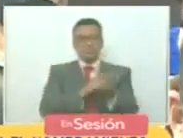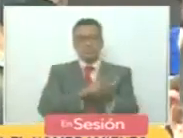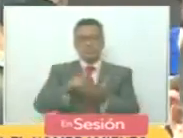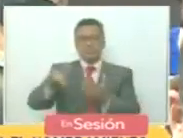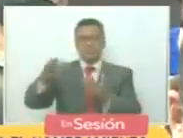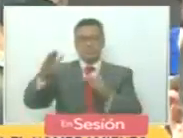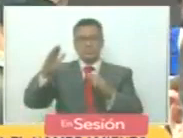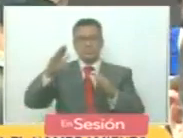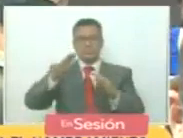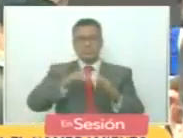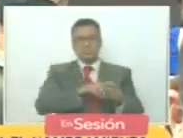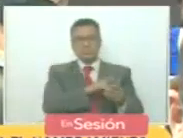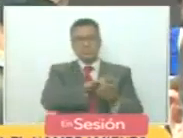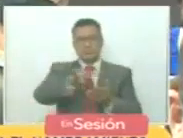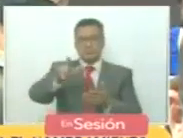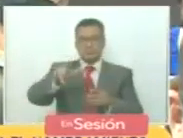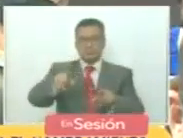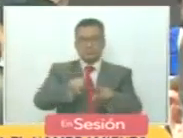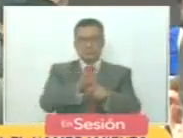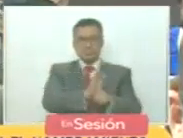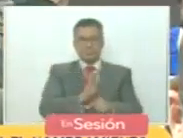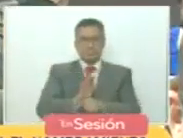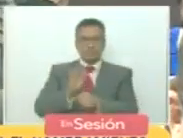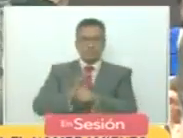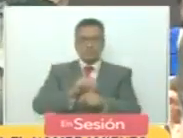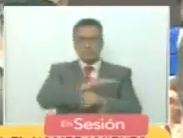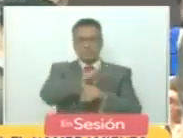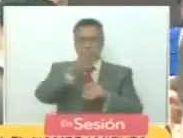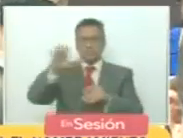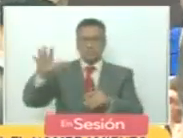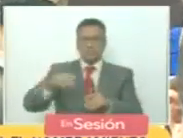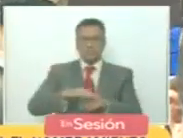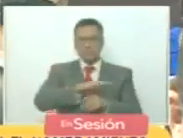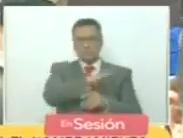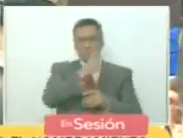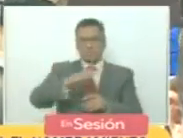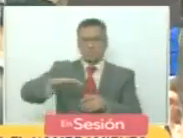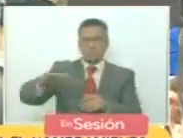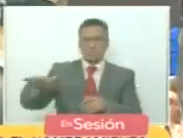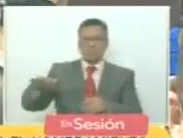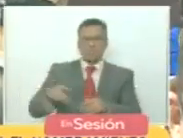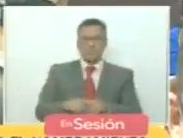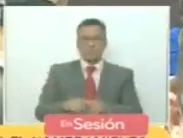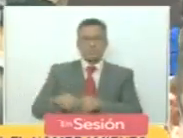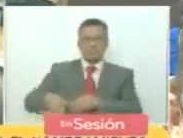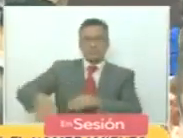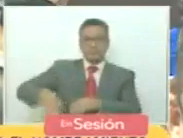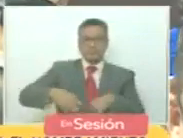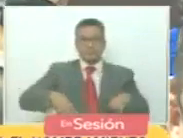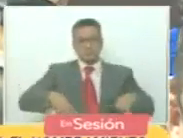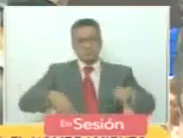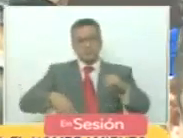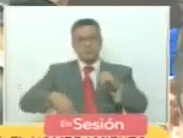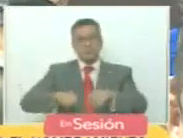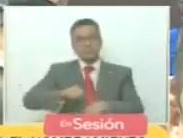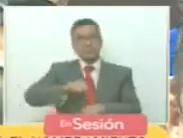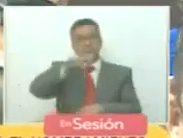caza que resguardaba los cielos del mar territorial de la costa norte de nuestra